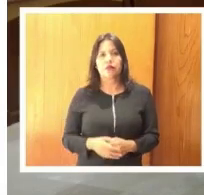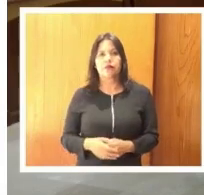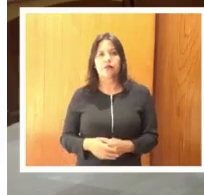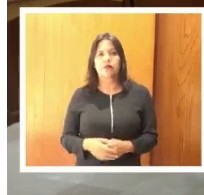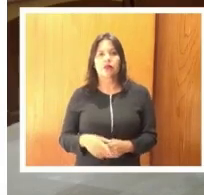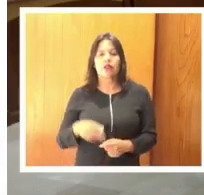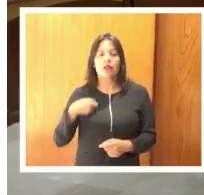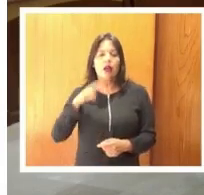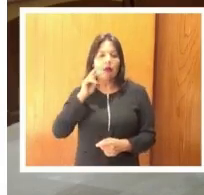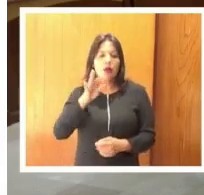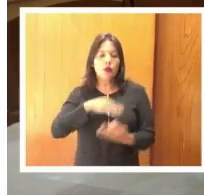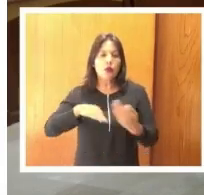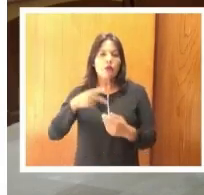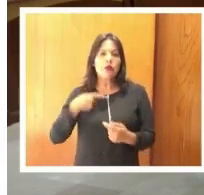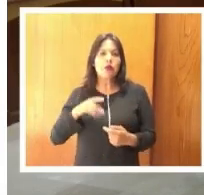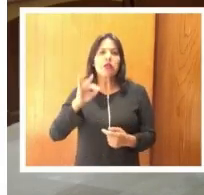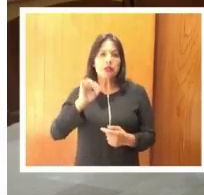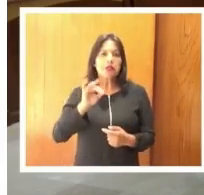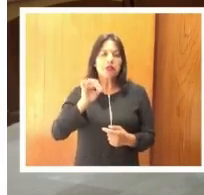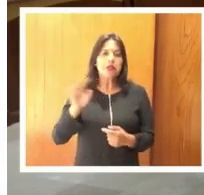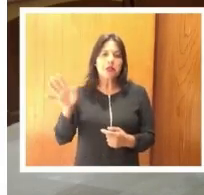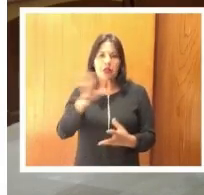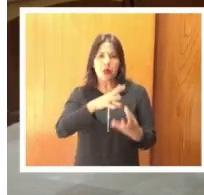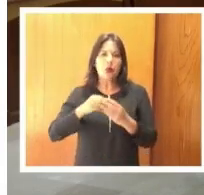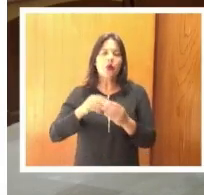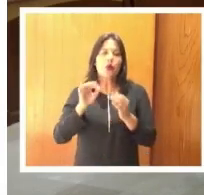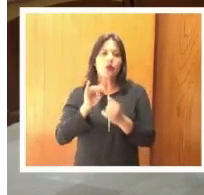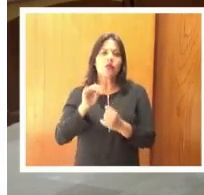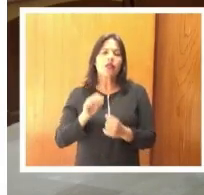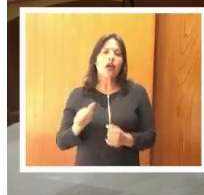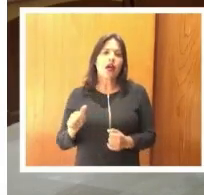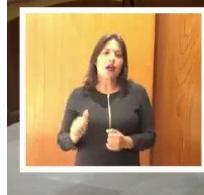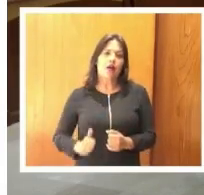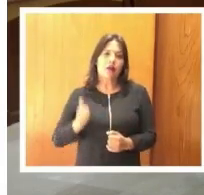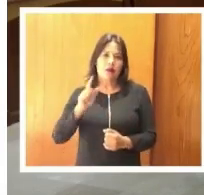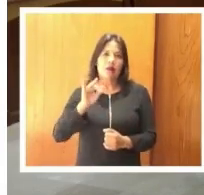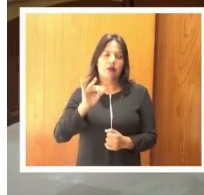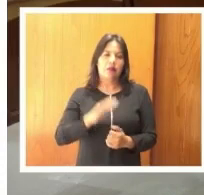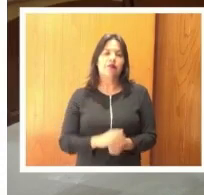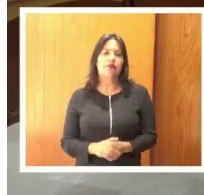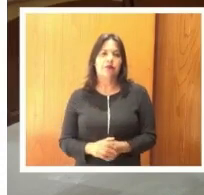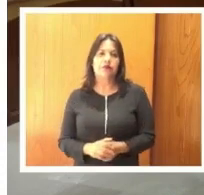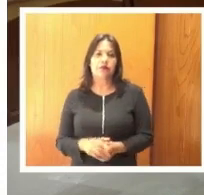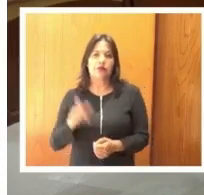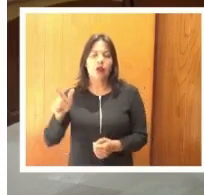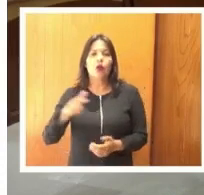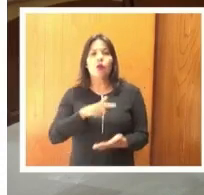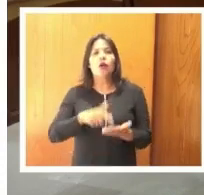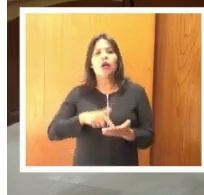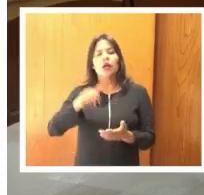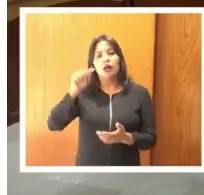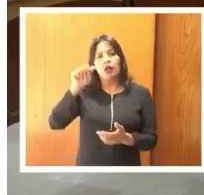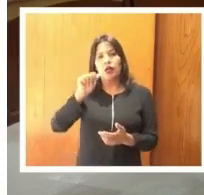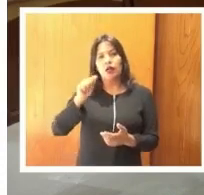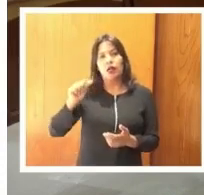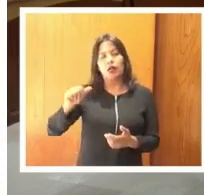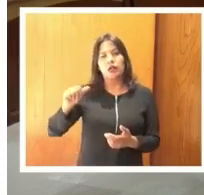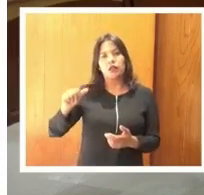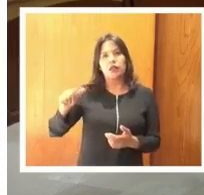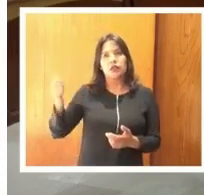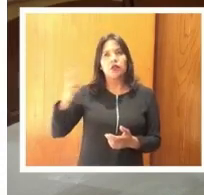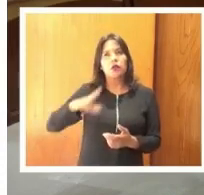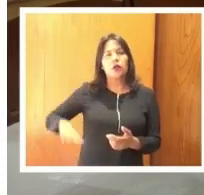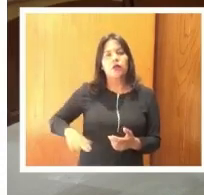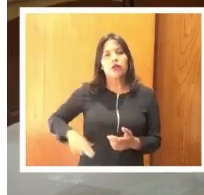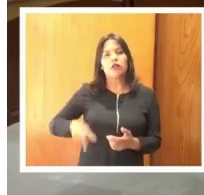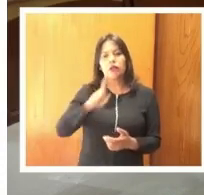unanimidad de votos el acuerdo mediante el cual se emite extrañamiento público al Ayuntamiento de Sinacantepec por el incumplimiento de diversas obligaciones